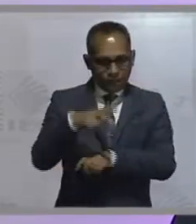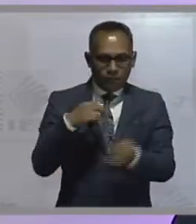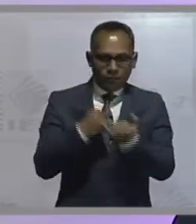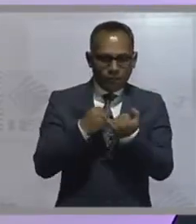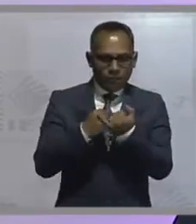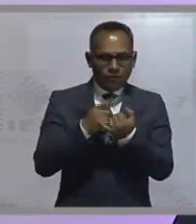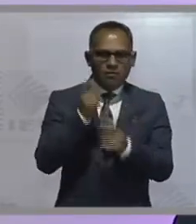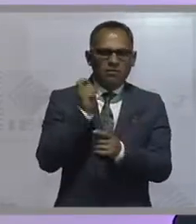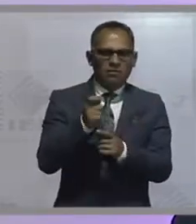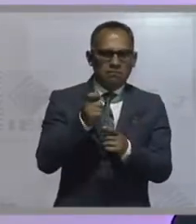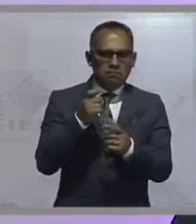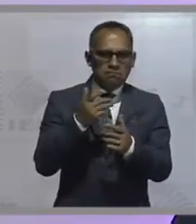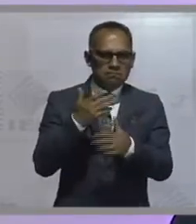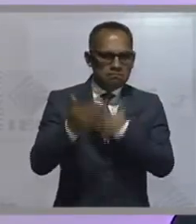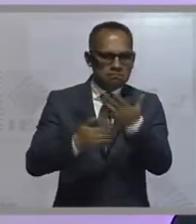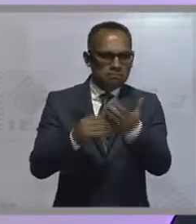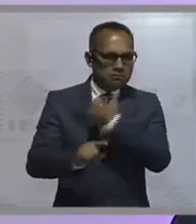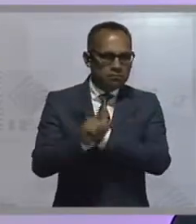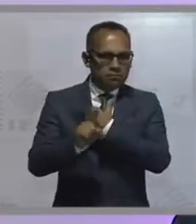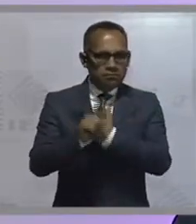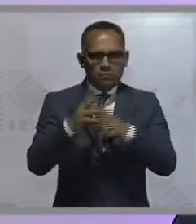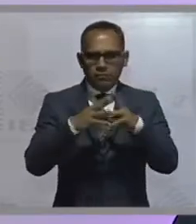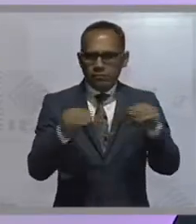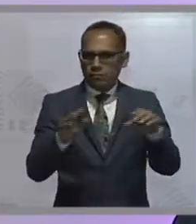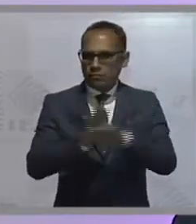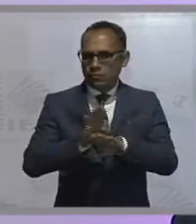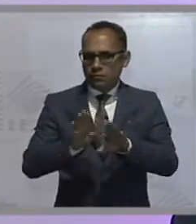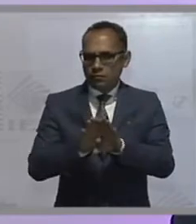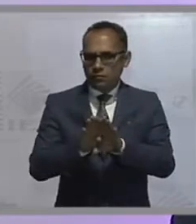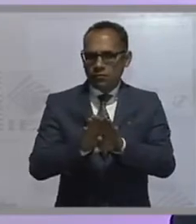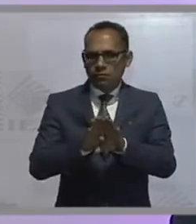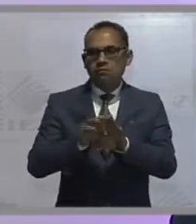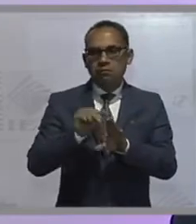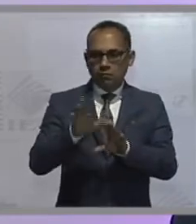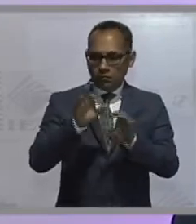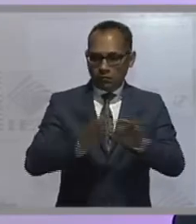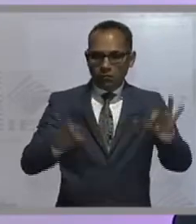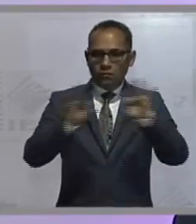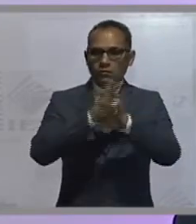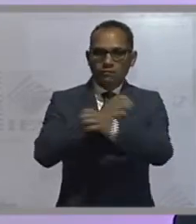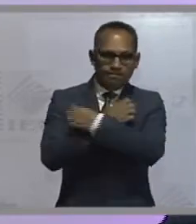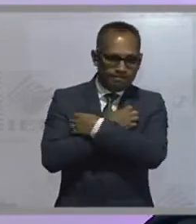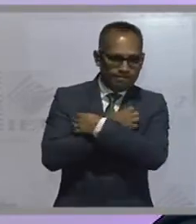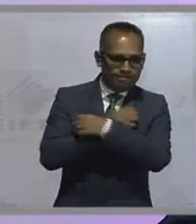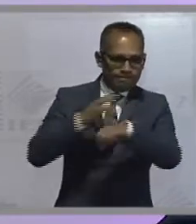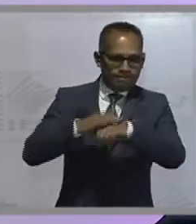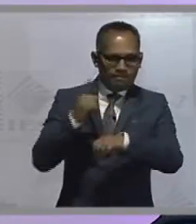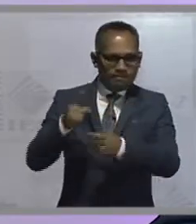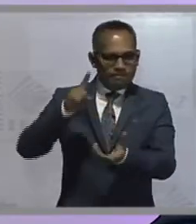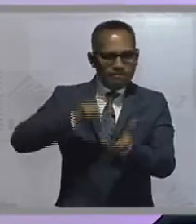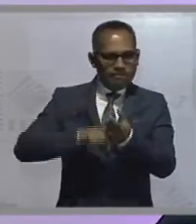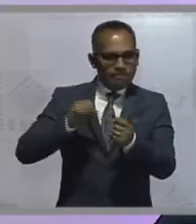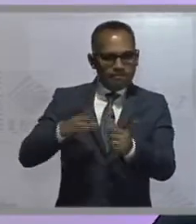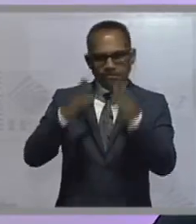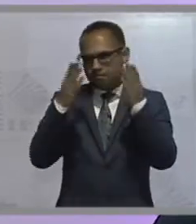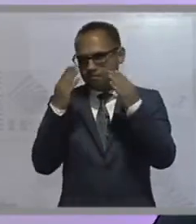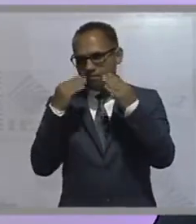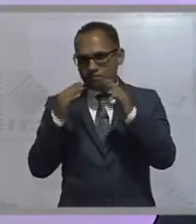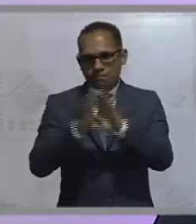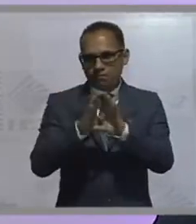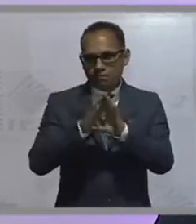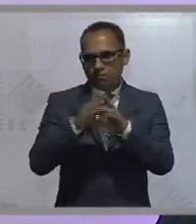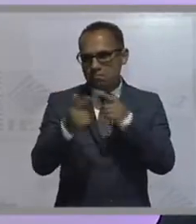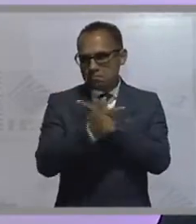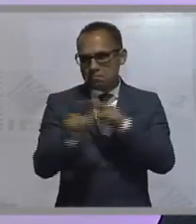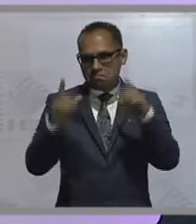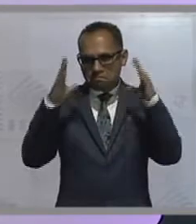principios esenciales la libertad y la paz porque en ellos creo desde desde que me formé como maestro en las